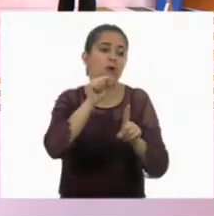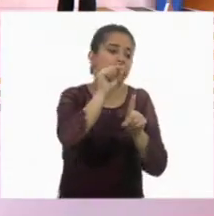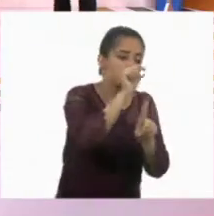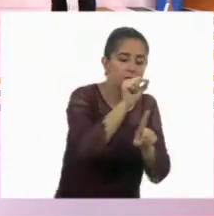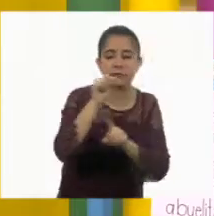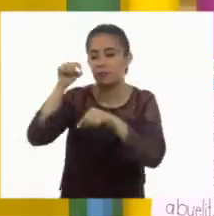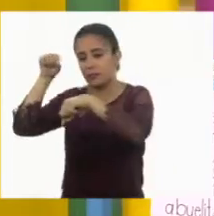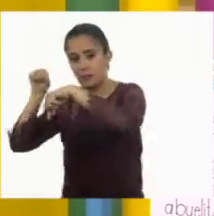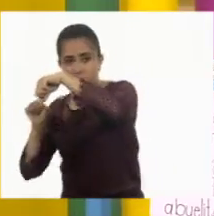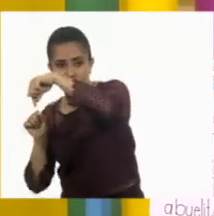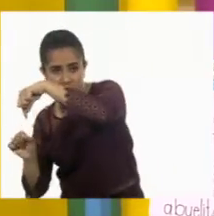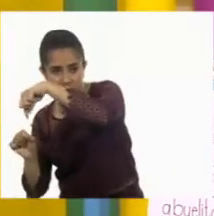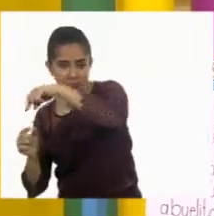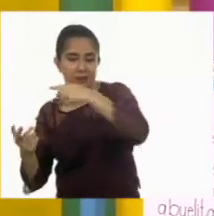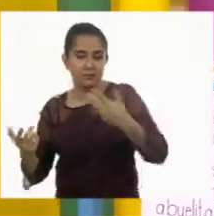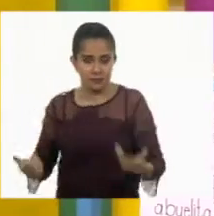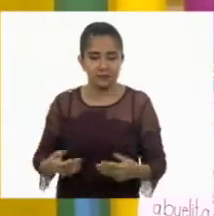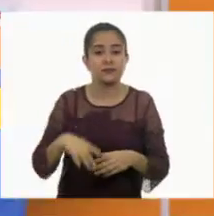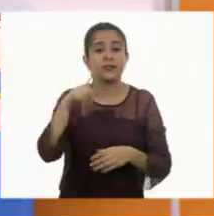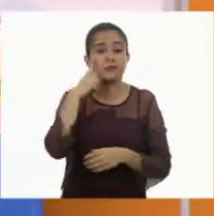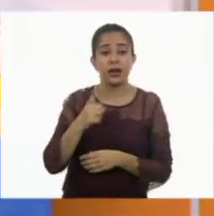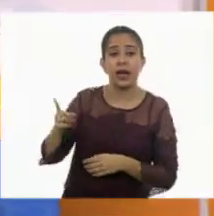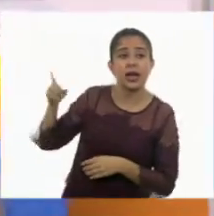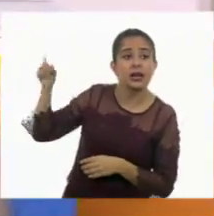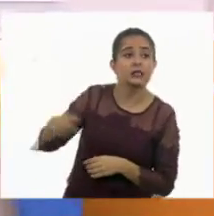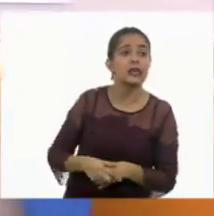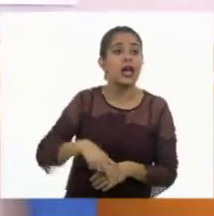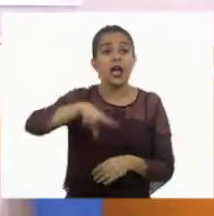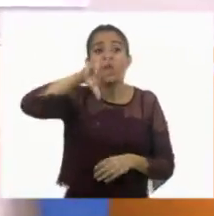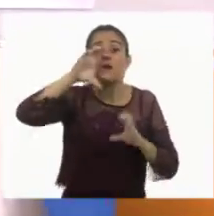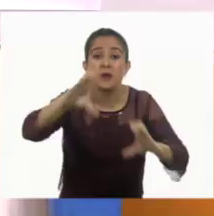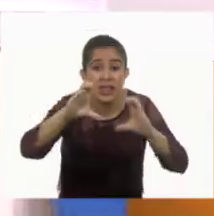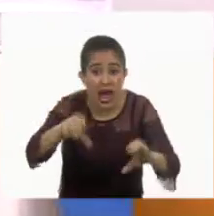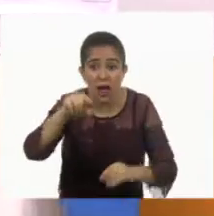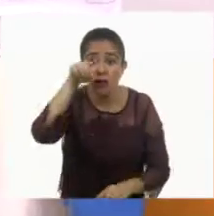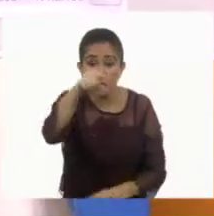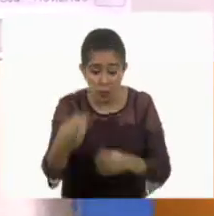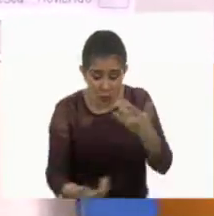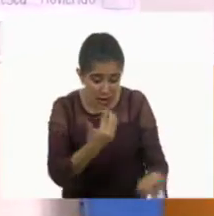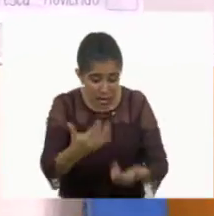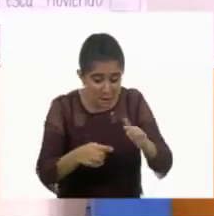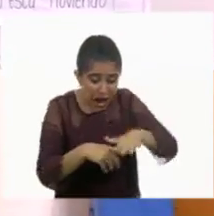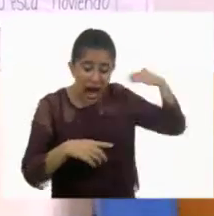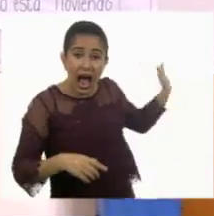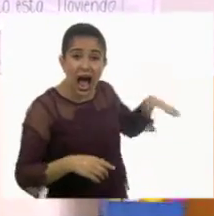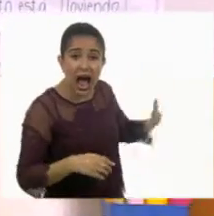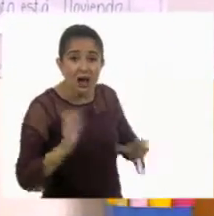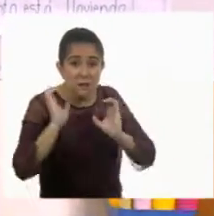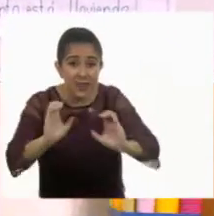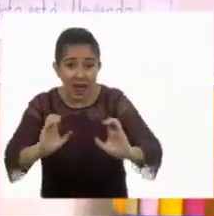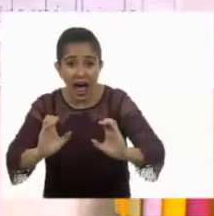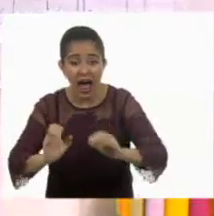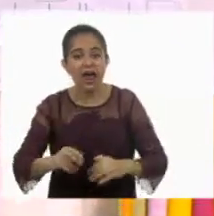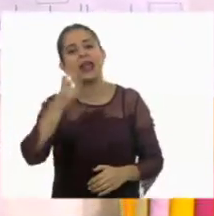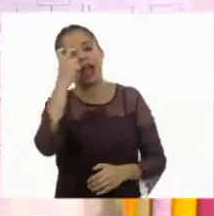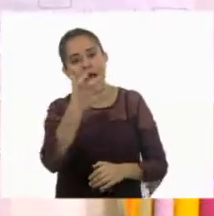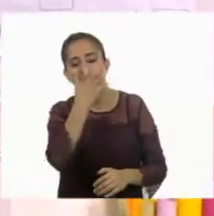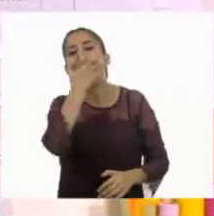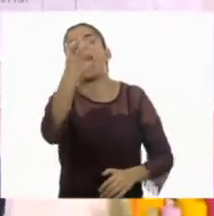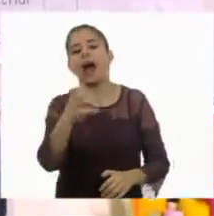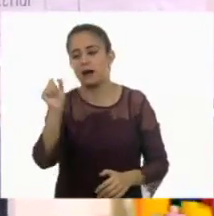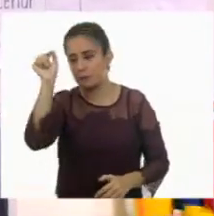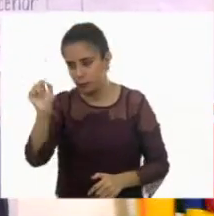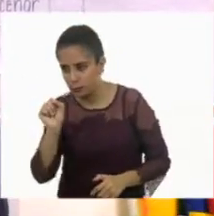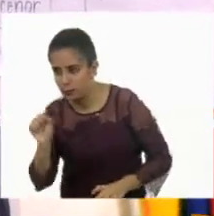quemar. Esta sí es exclamativa totalmente. Muy bien. Y una recomendación muy buena que da mamá, además, en